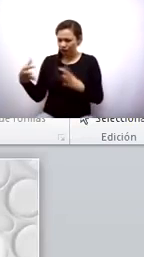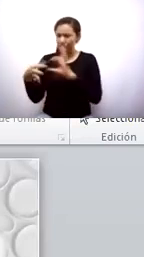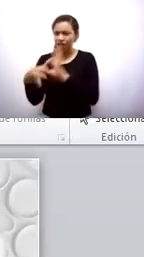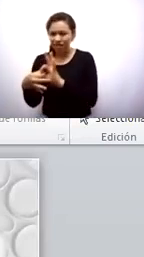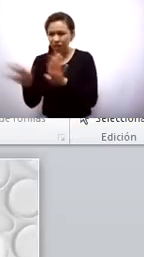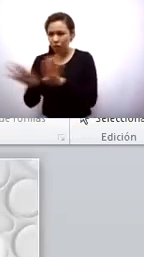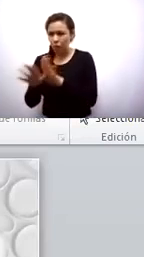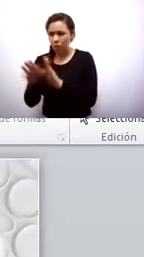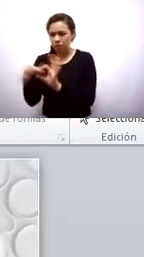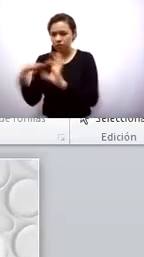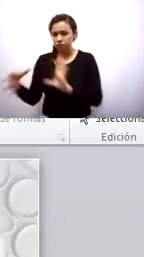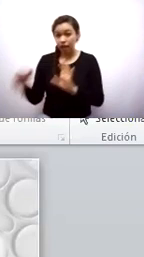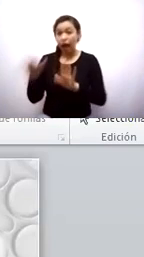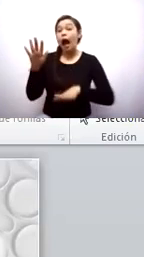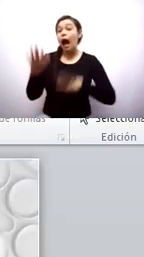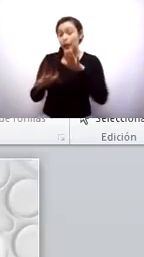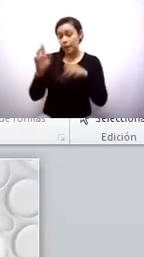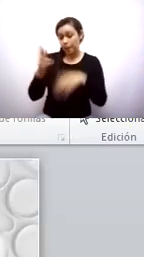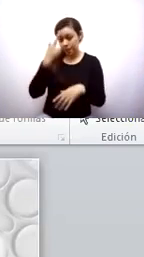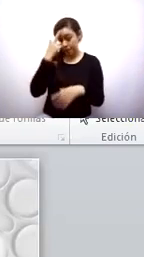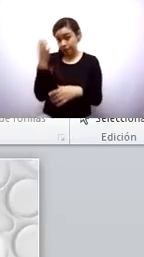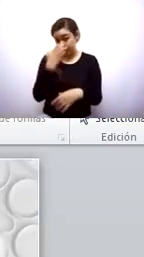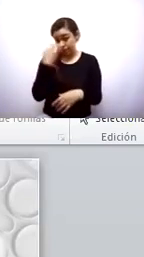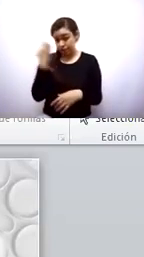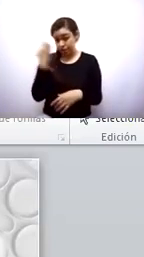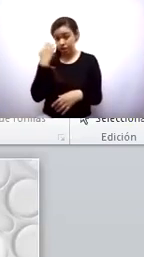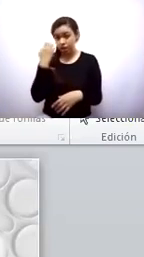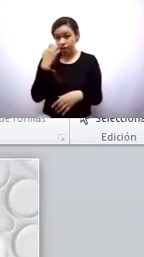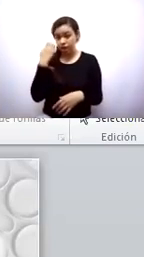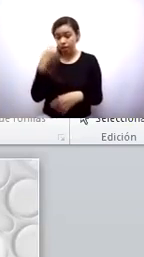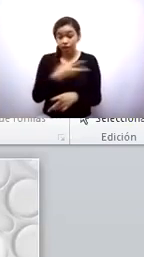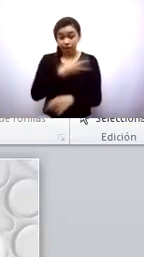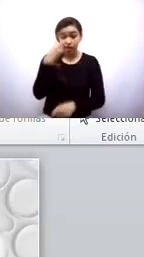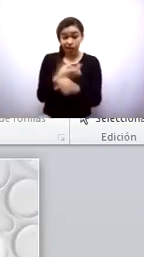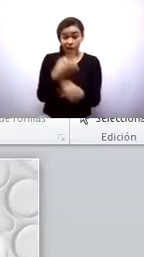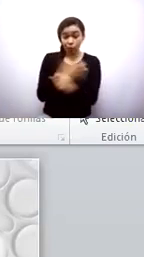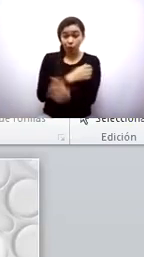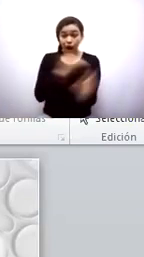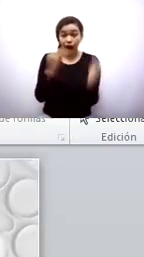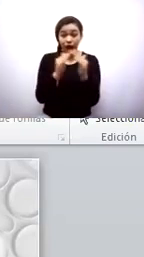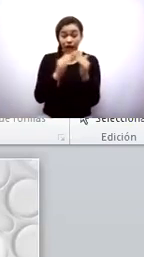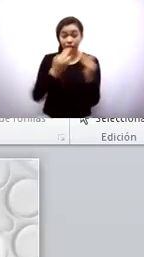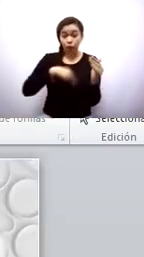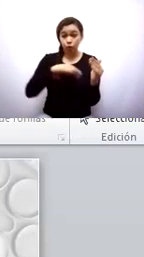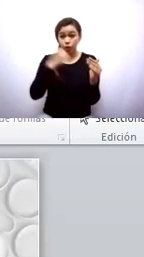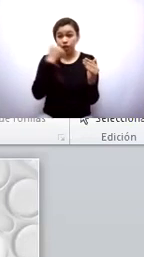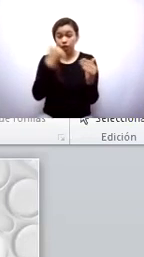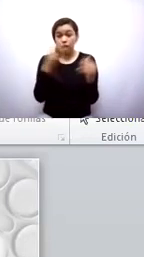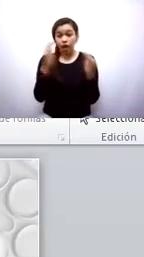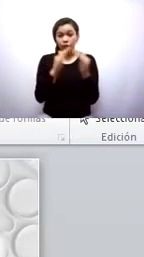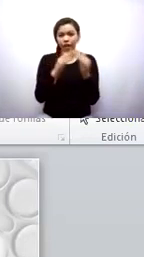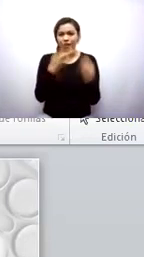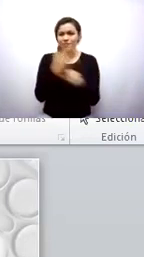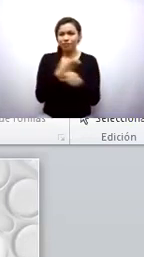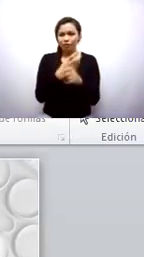momentos se llega a decir que la escuela es el segundo hogar de nuestros alumnos, ¿no?